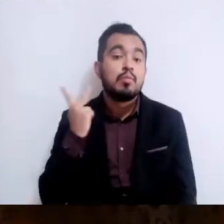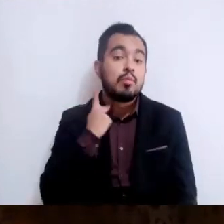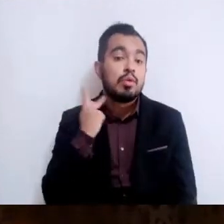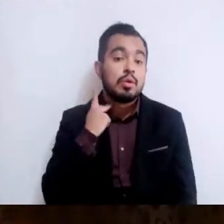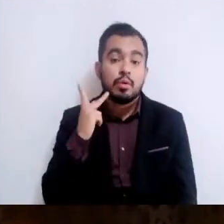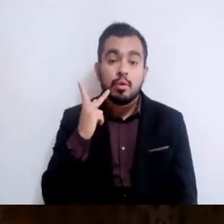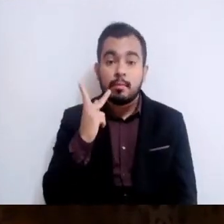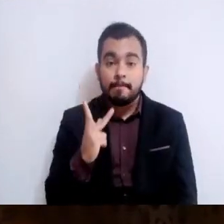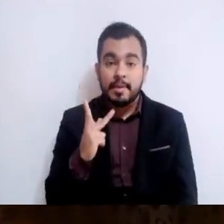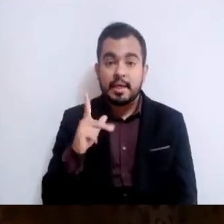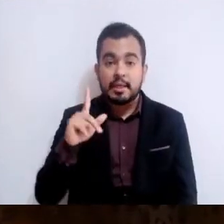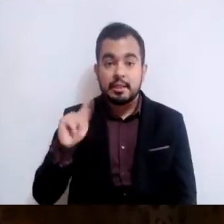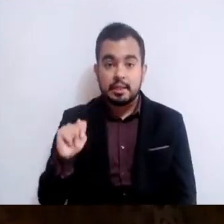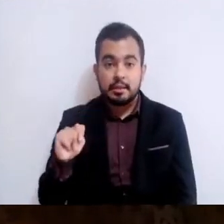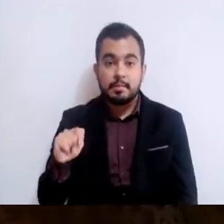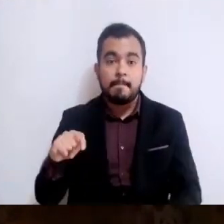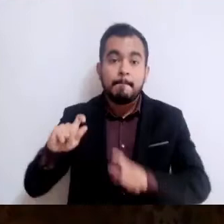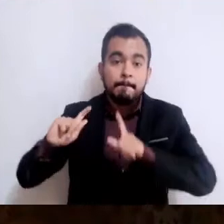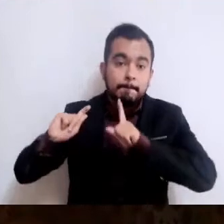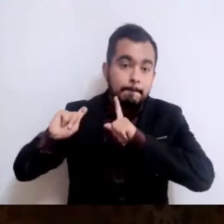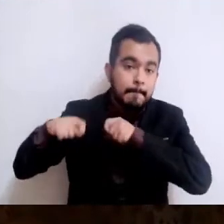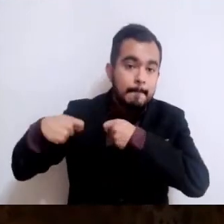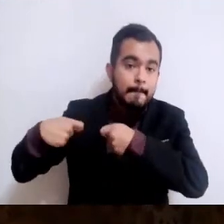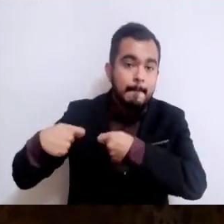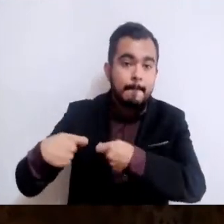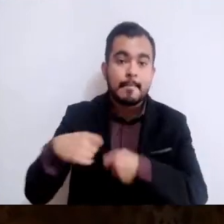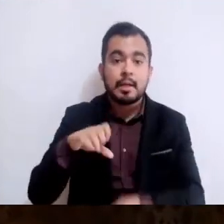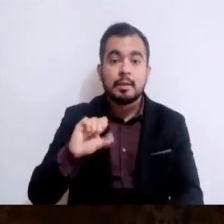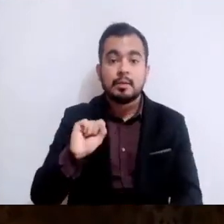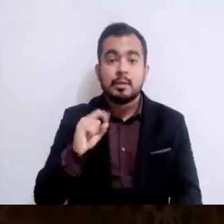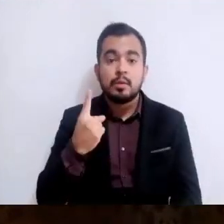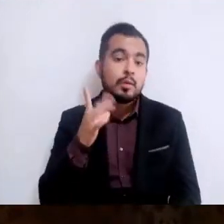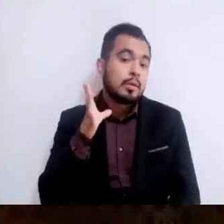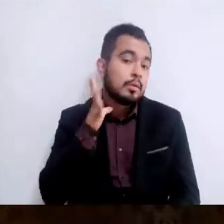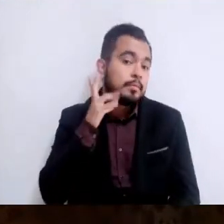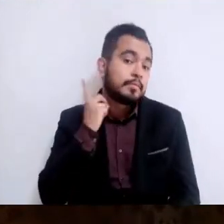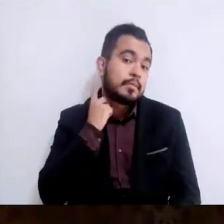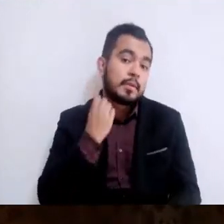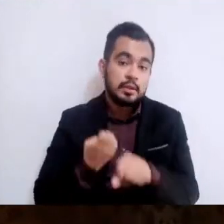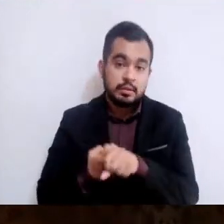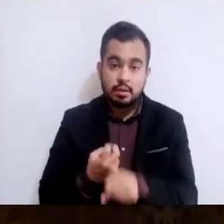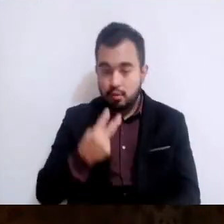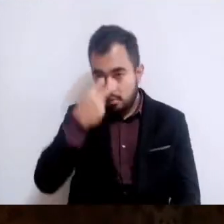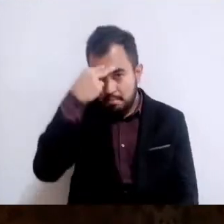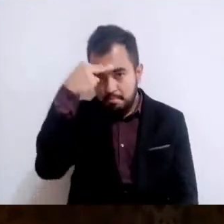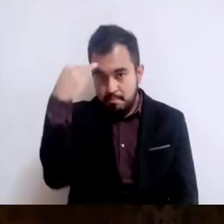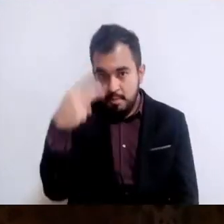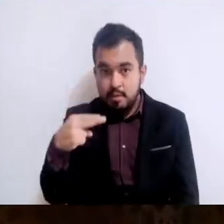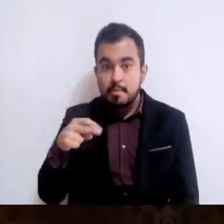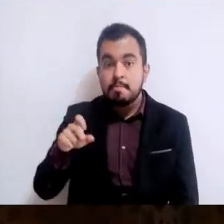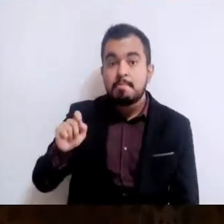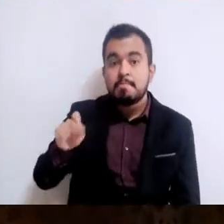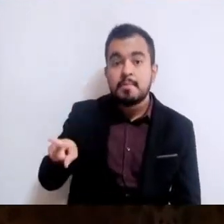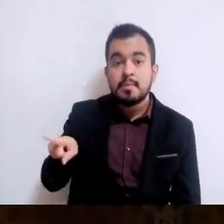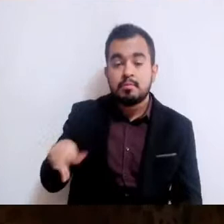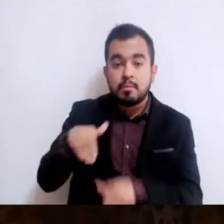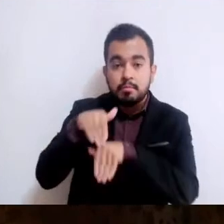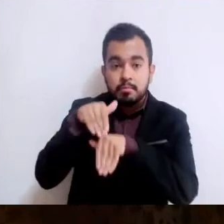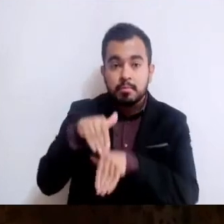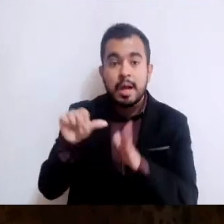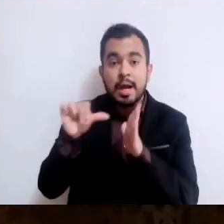de la 61ª legislatura del Estado de México, con fundamento en lo dispuesto por los artículos 6